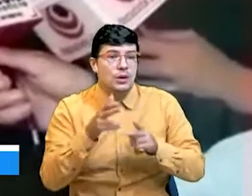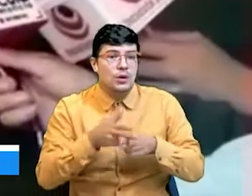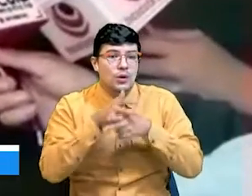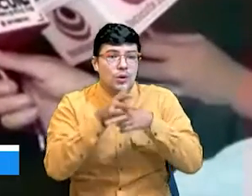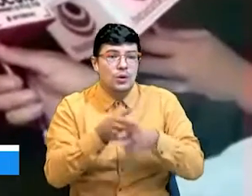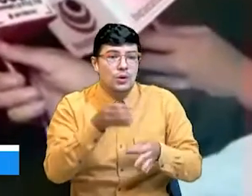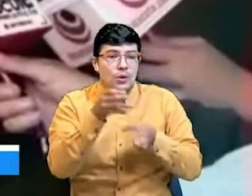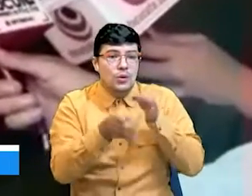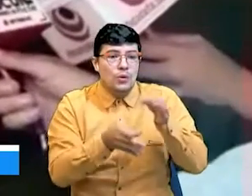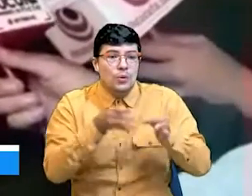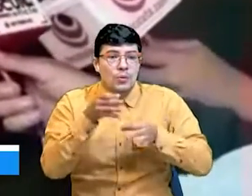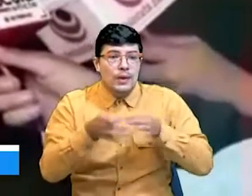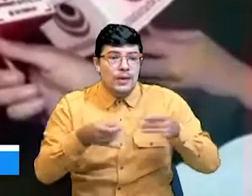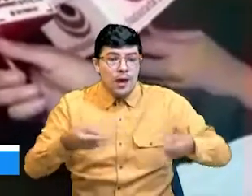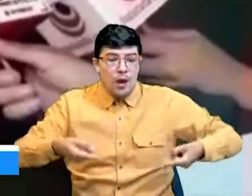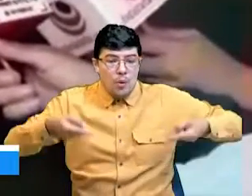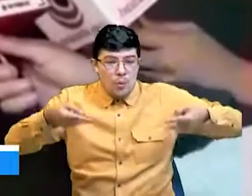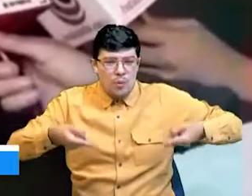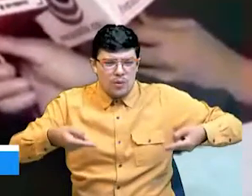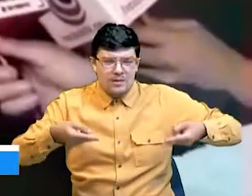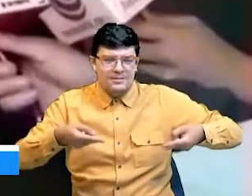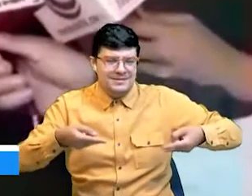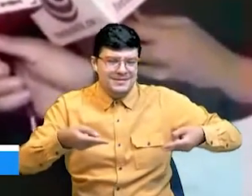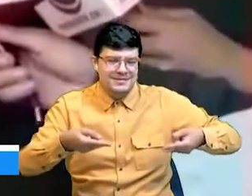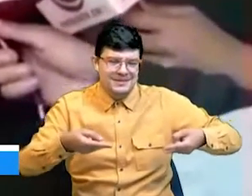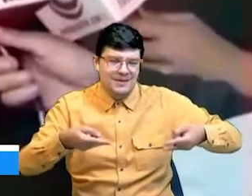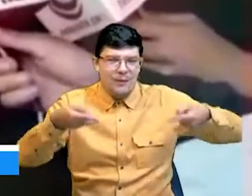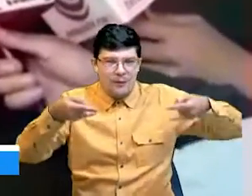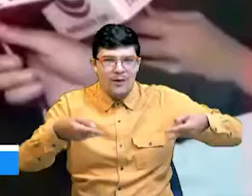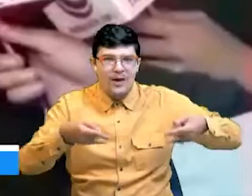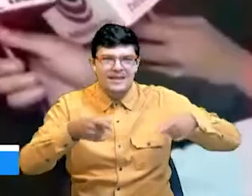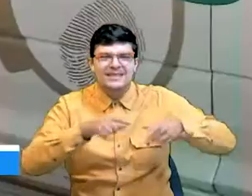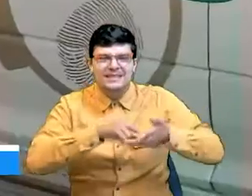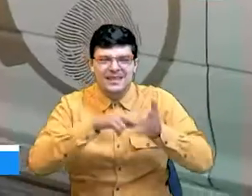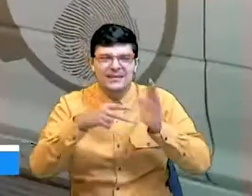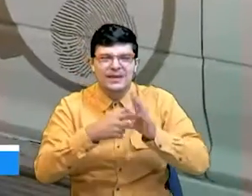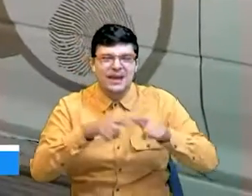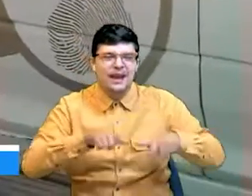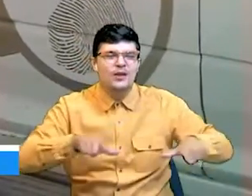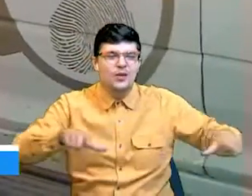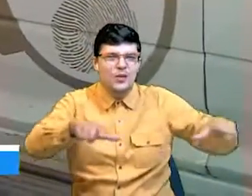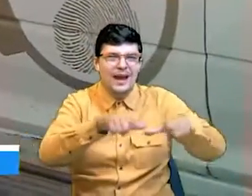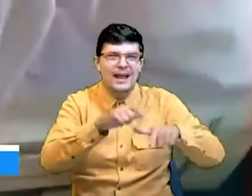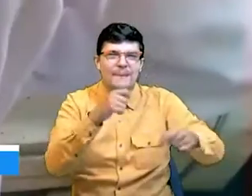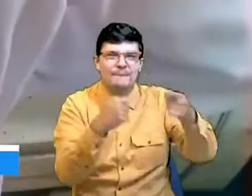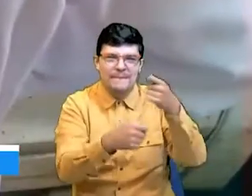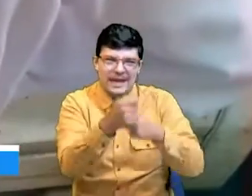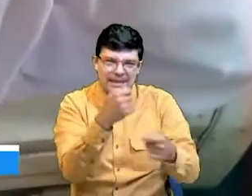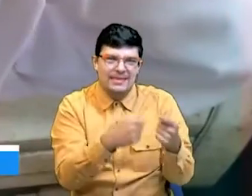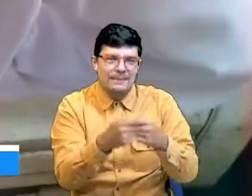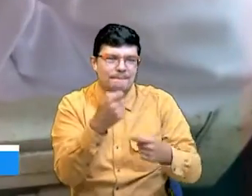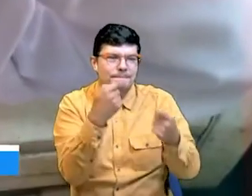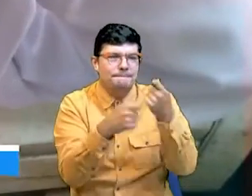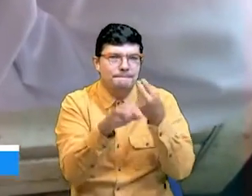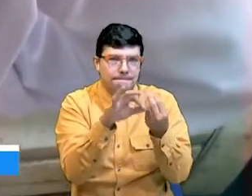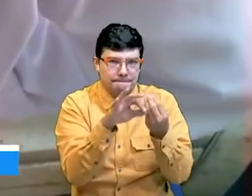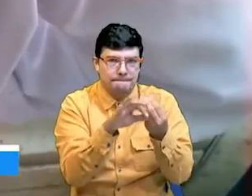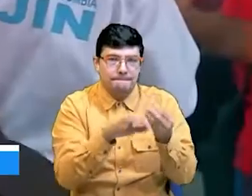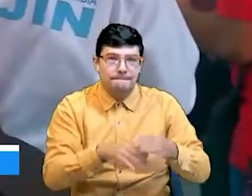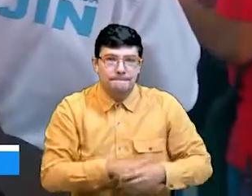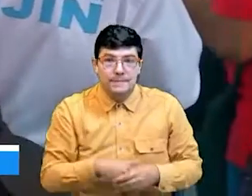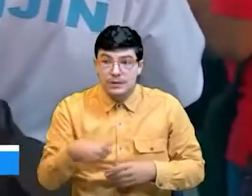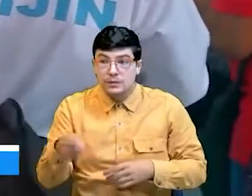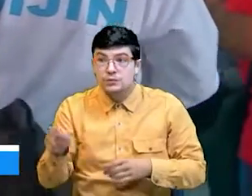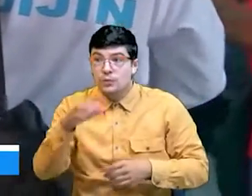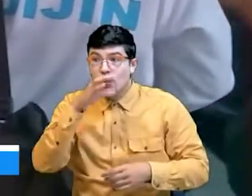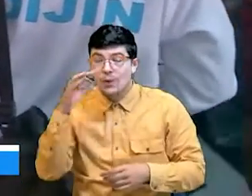una olla de bazuco conocida como la olla de Miguel. Al parecer, según se logró establecer, el hombre